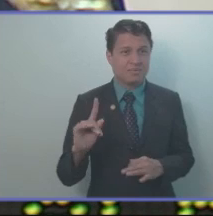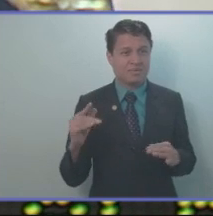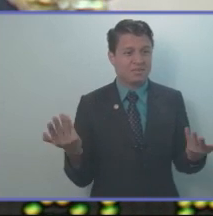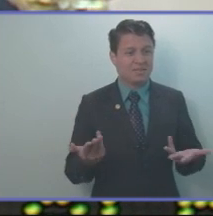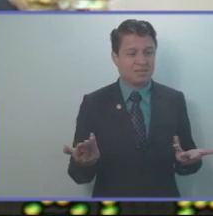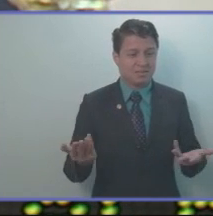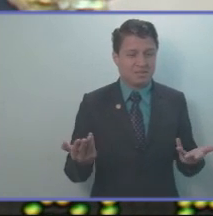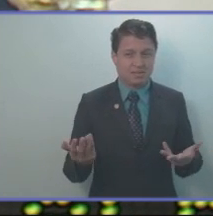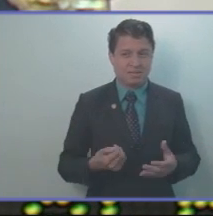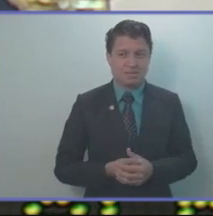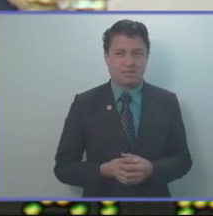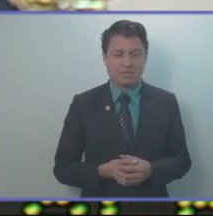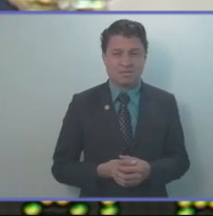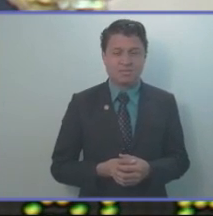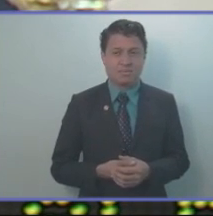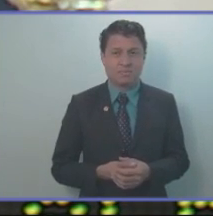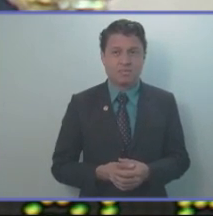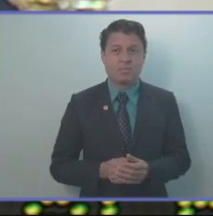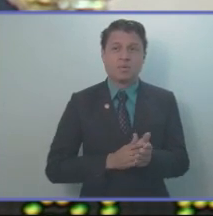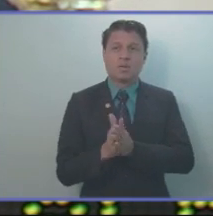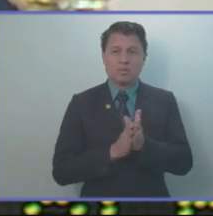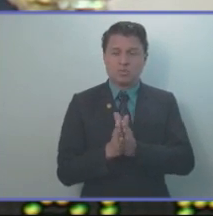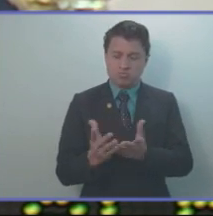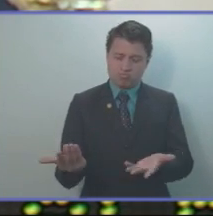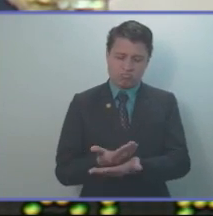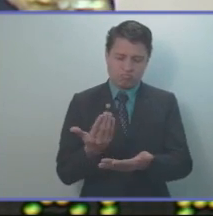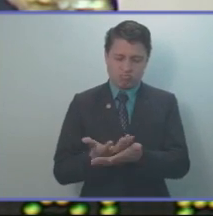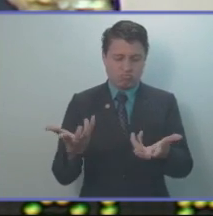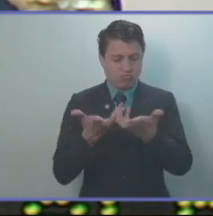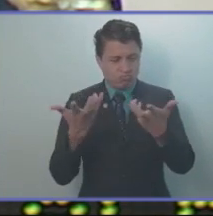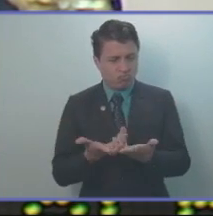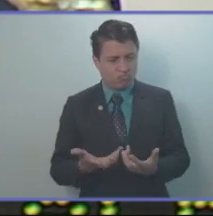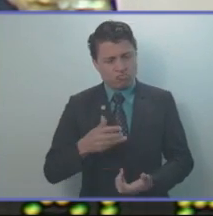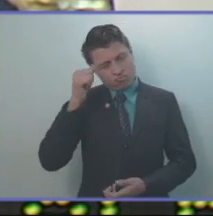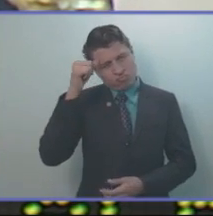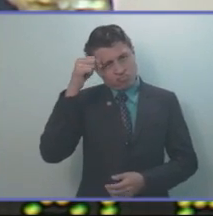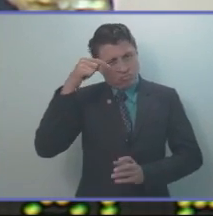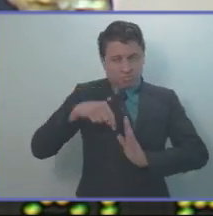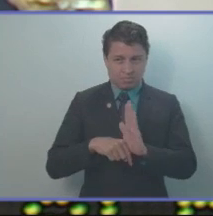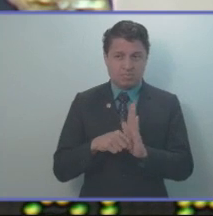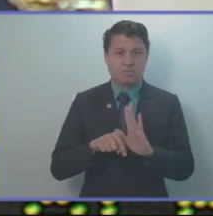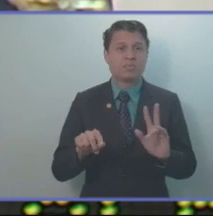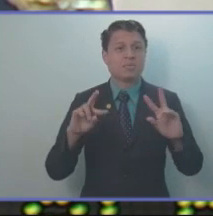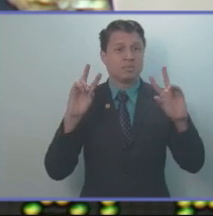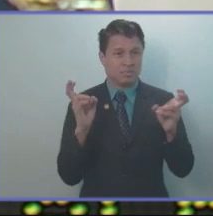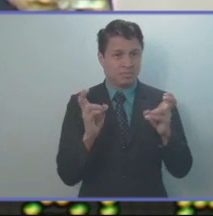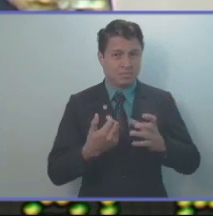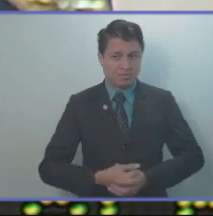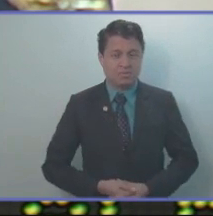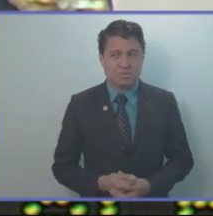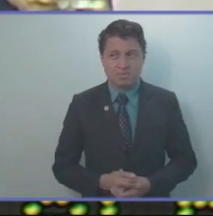las investigaciones, los estudios, las prospecciones para este tema.